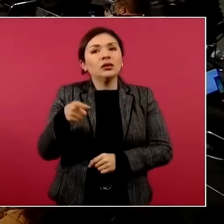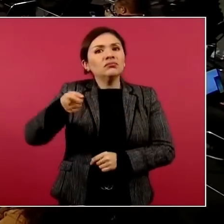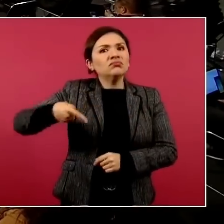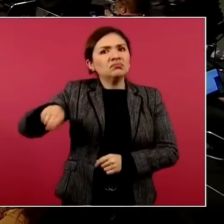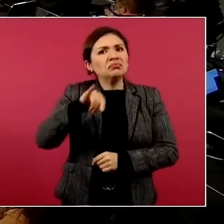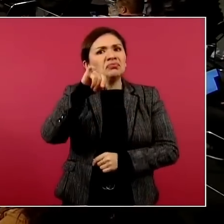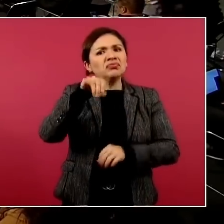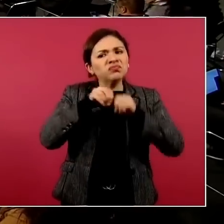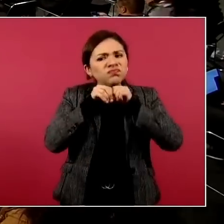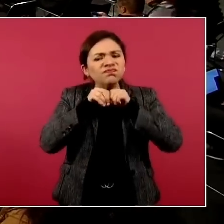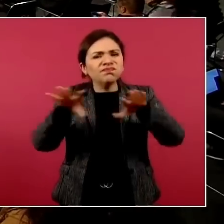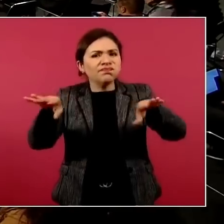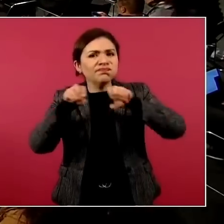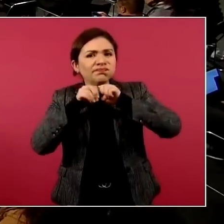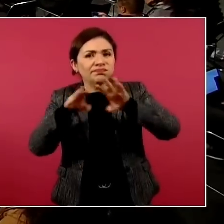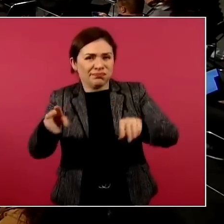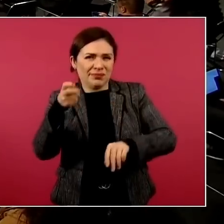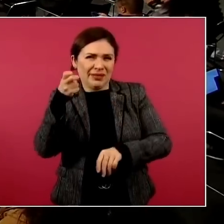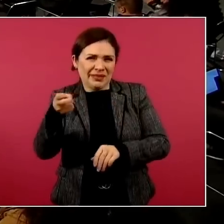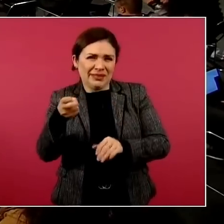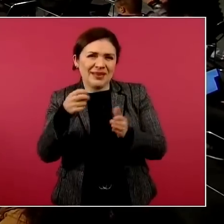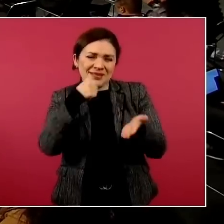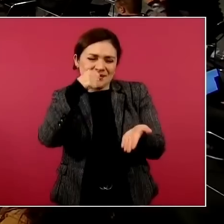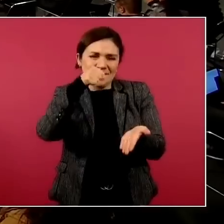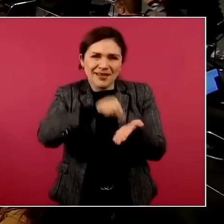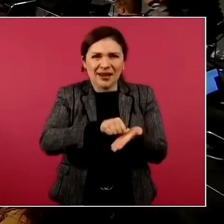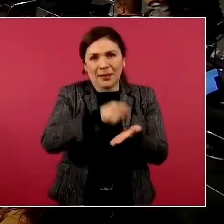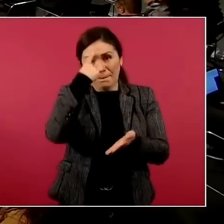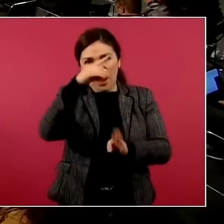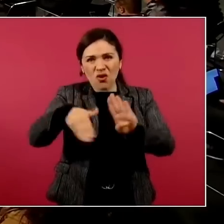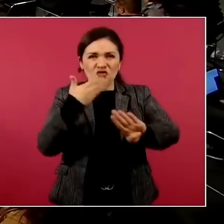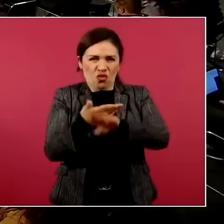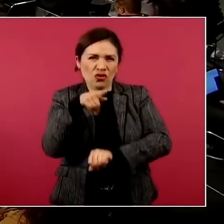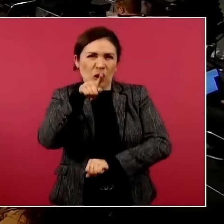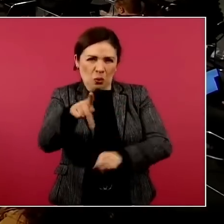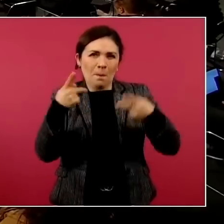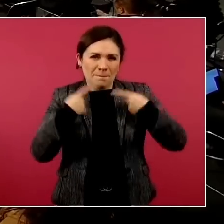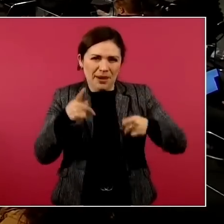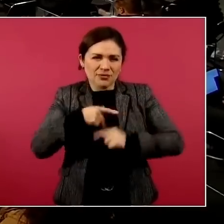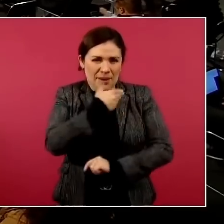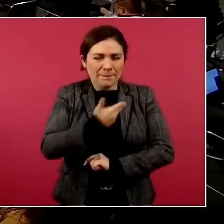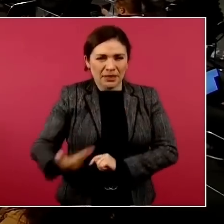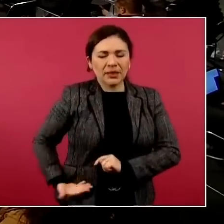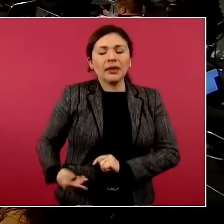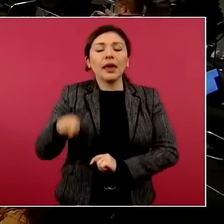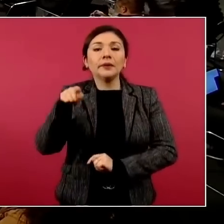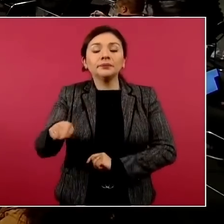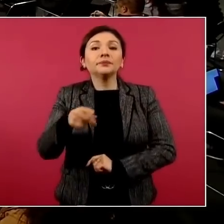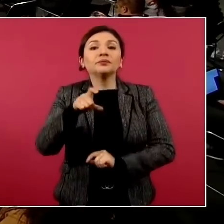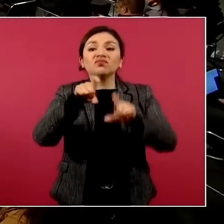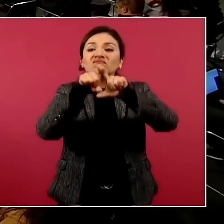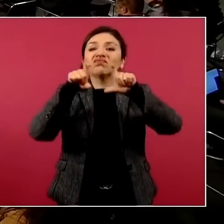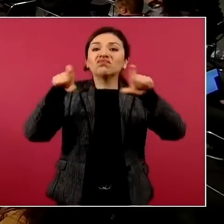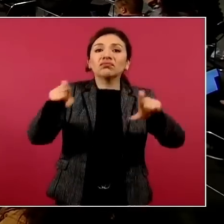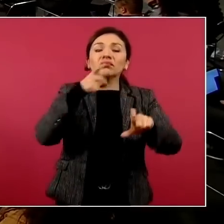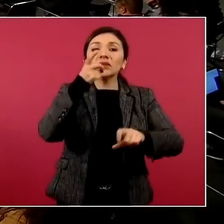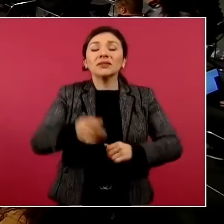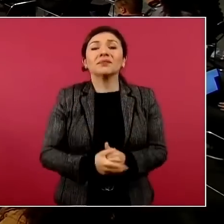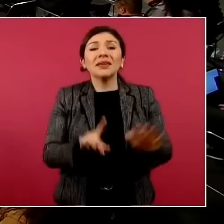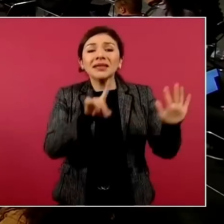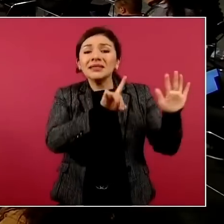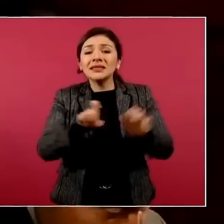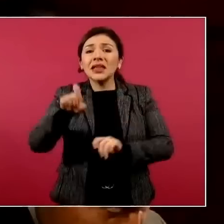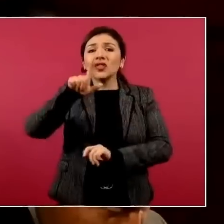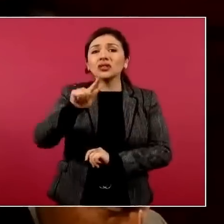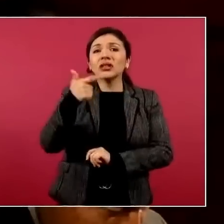principales masivos que han difundido esta carta contra de usted, dice ahí en los encabezados